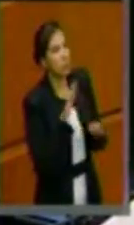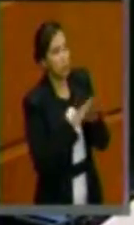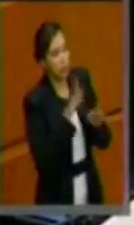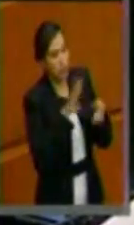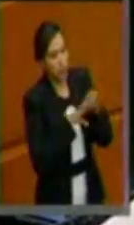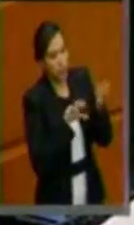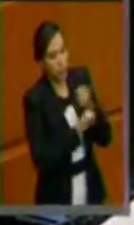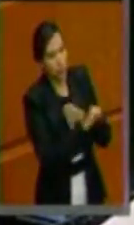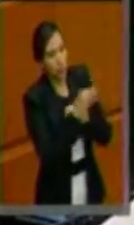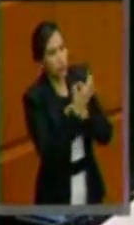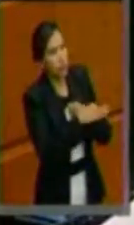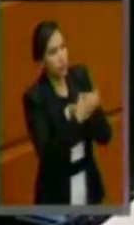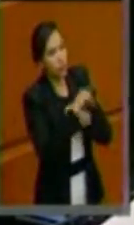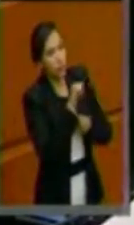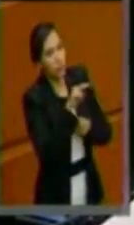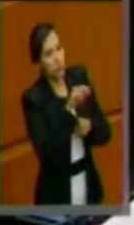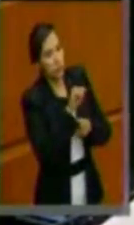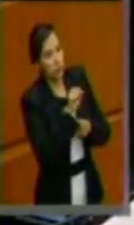preventiva oficiosa.